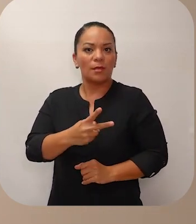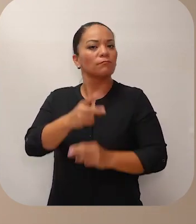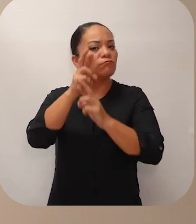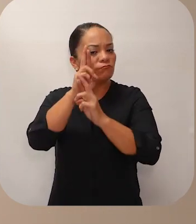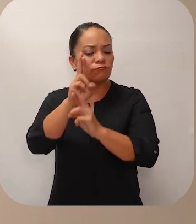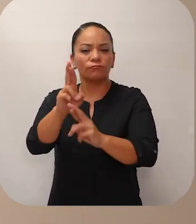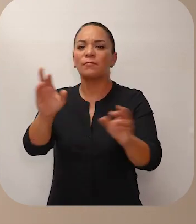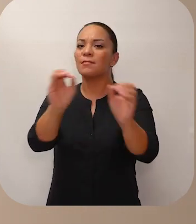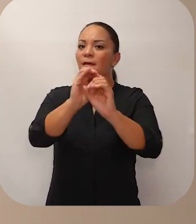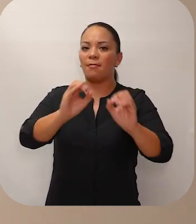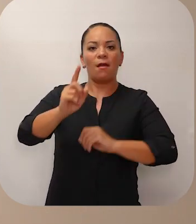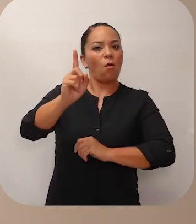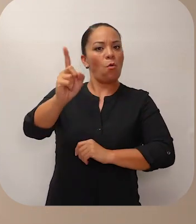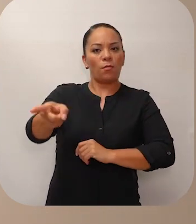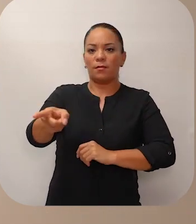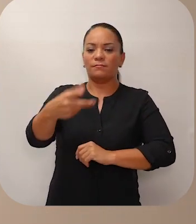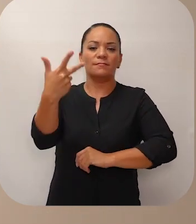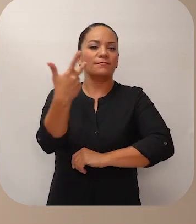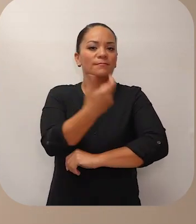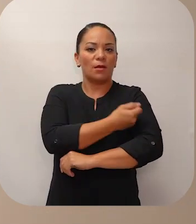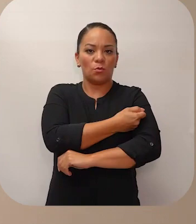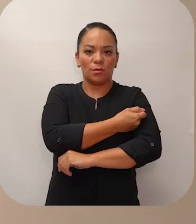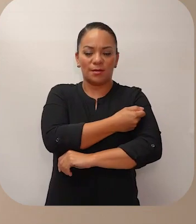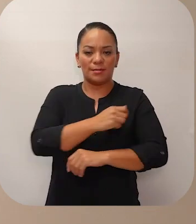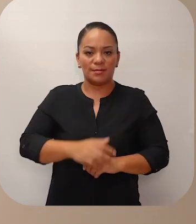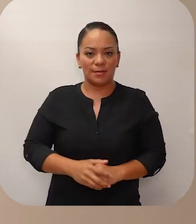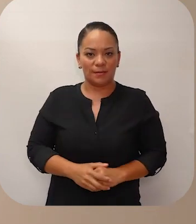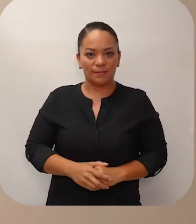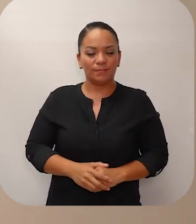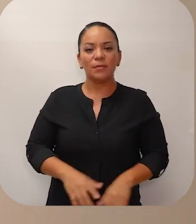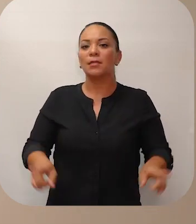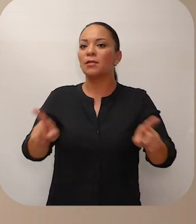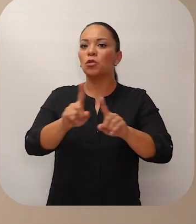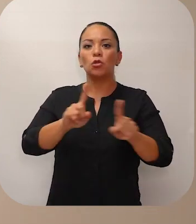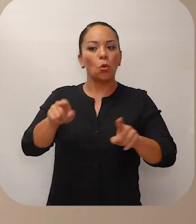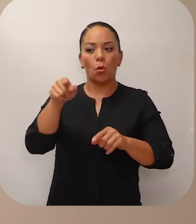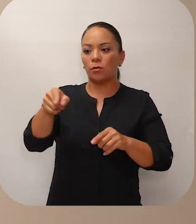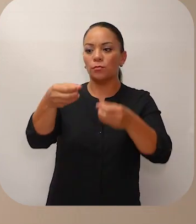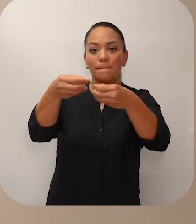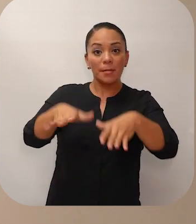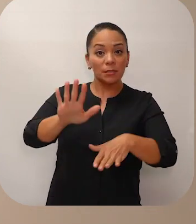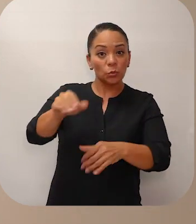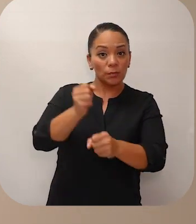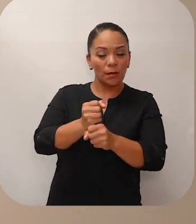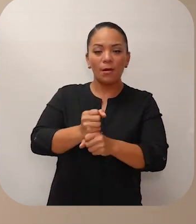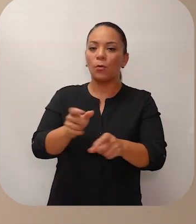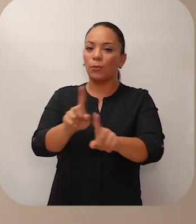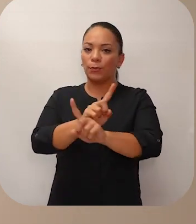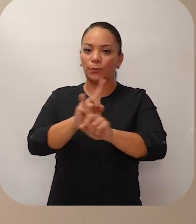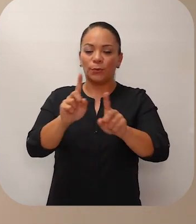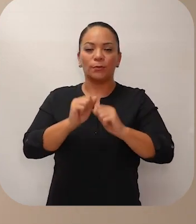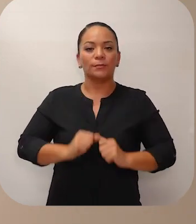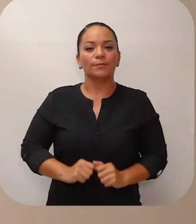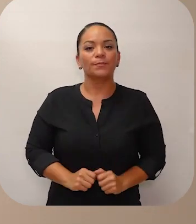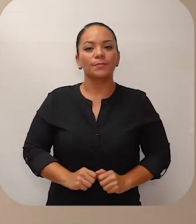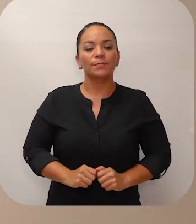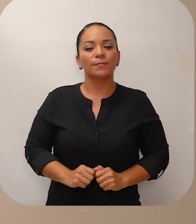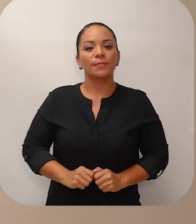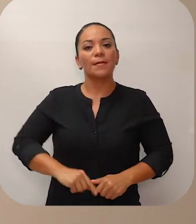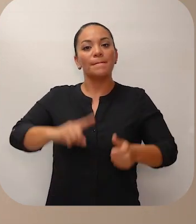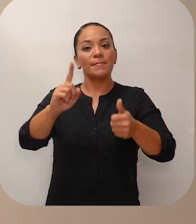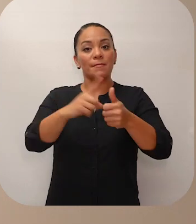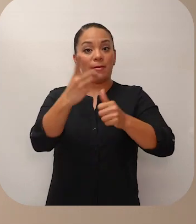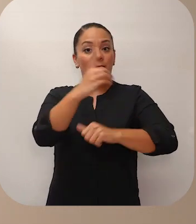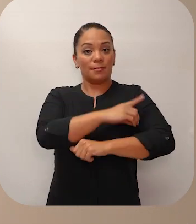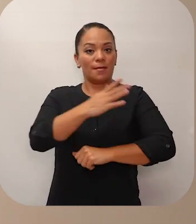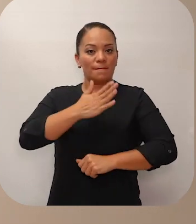no tengan obligatoriamente que vacunarse y que no vayan a perder sus trabajos desde el primer